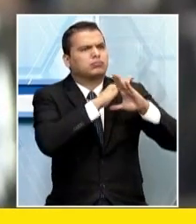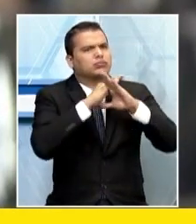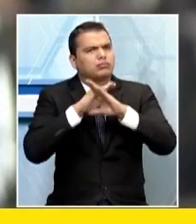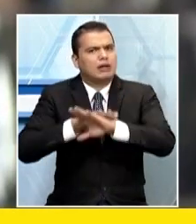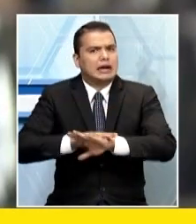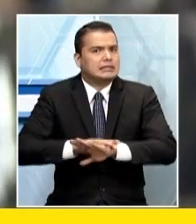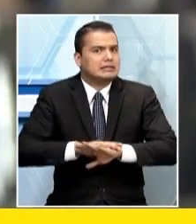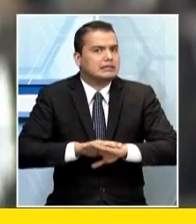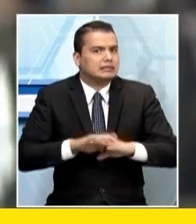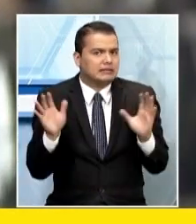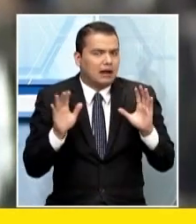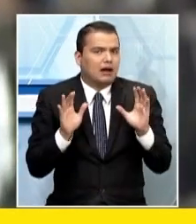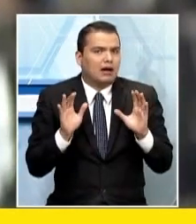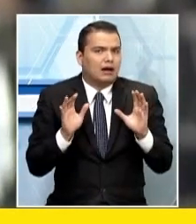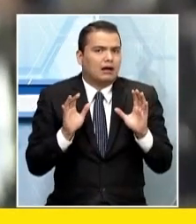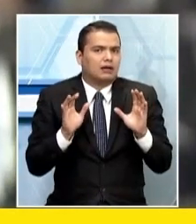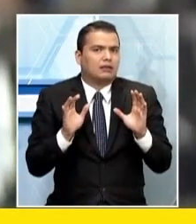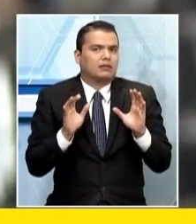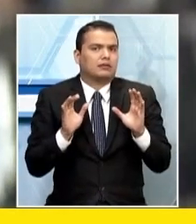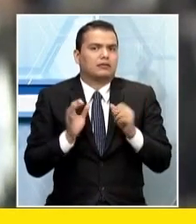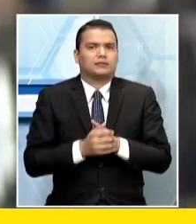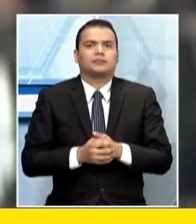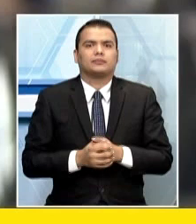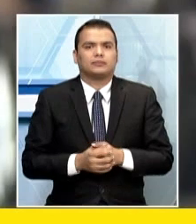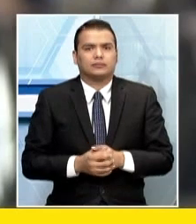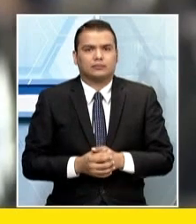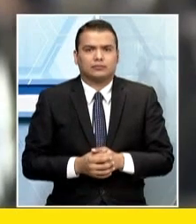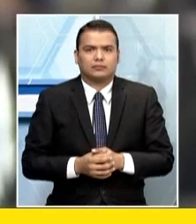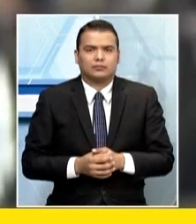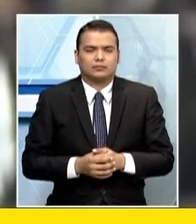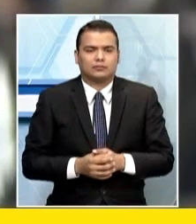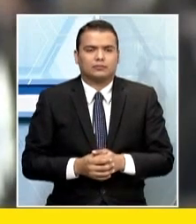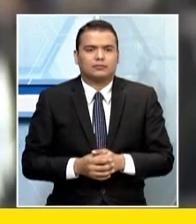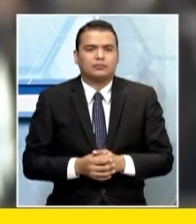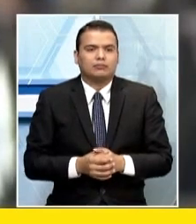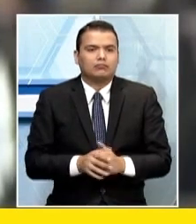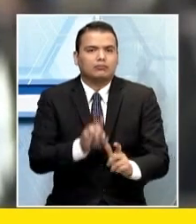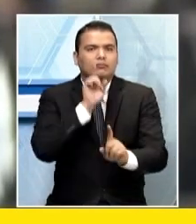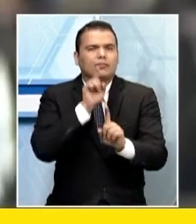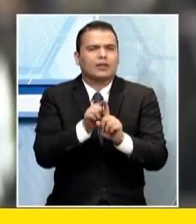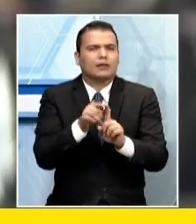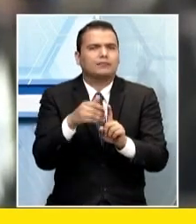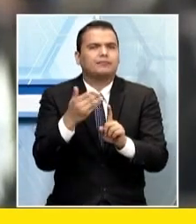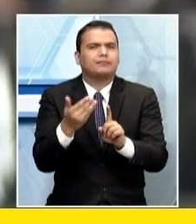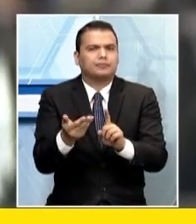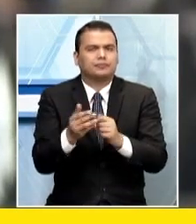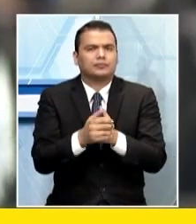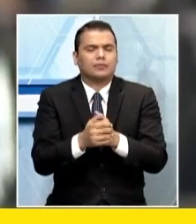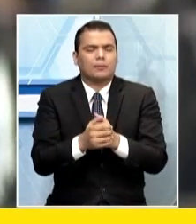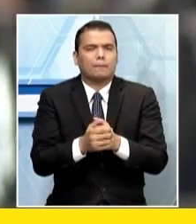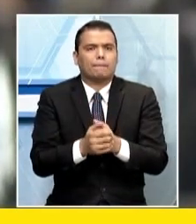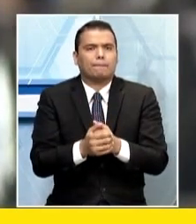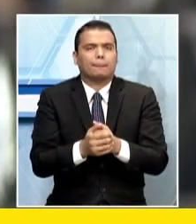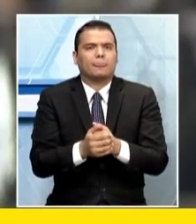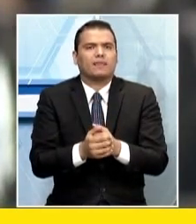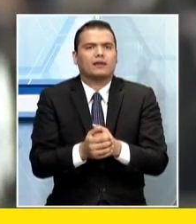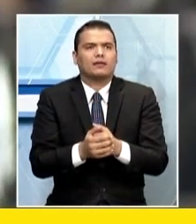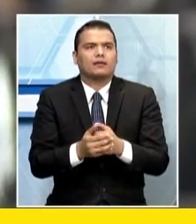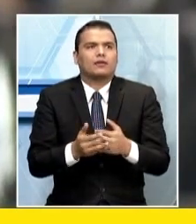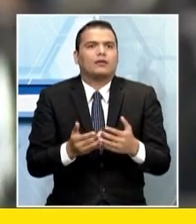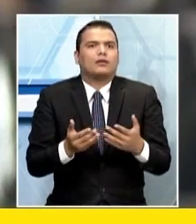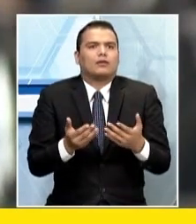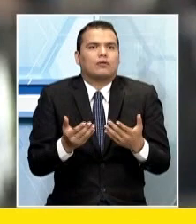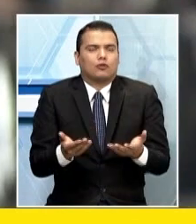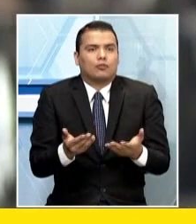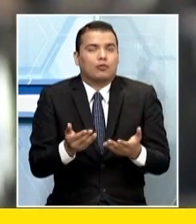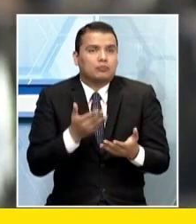lado de la historia, de estar de este lado de la resistencia, y debido a eso y a la preocupación permanente de que lamentablemente no todos